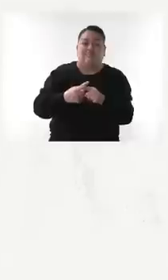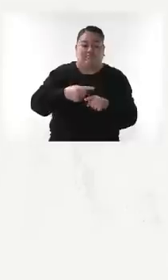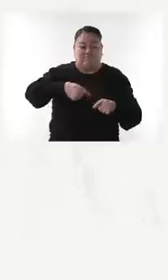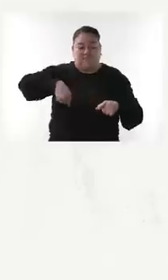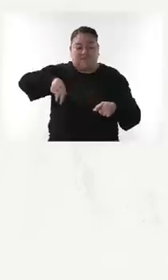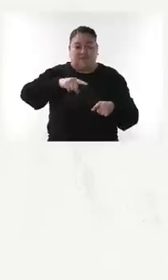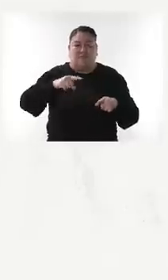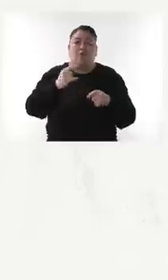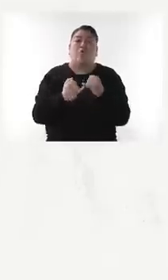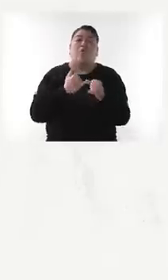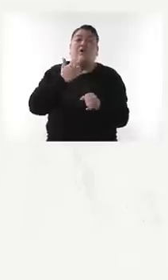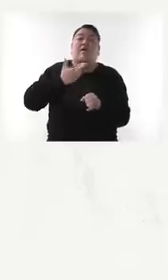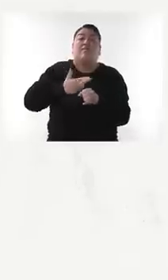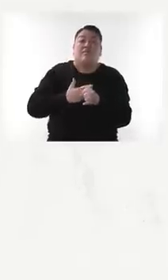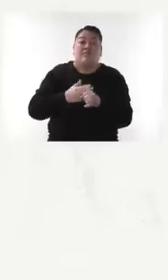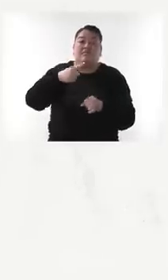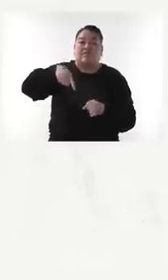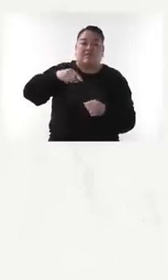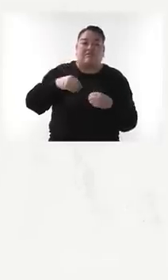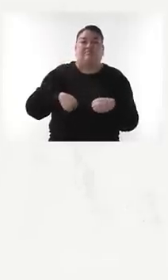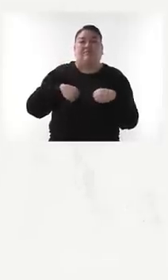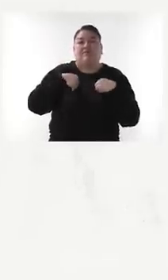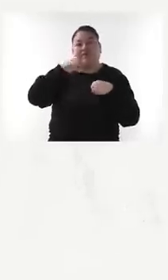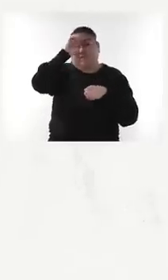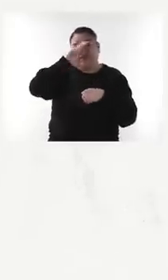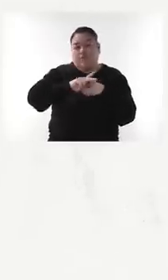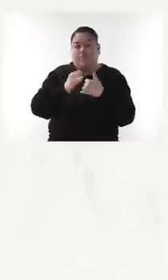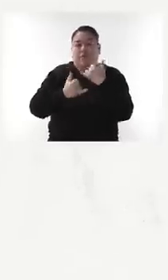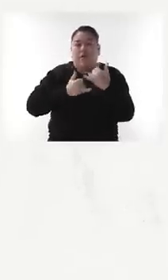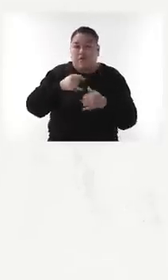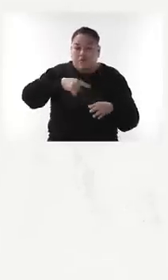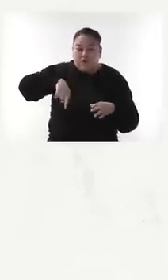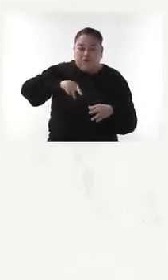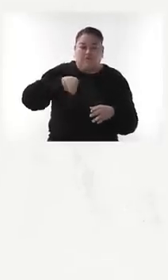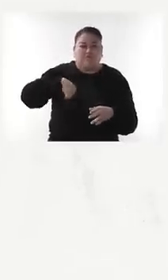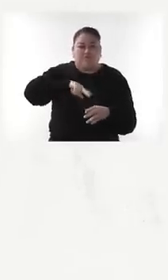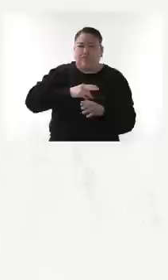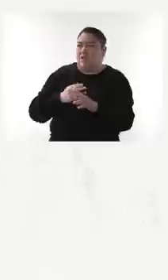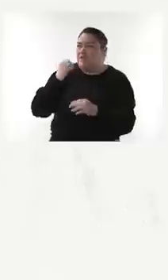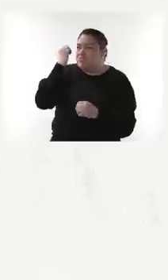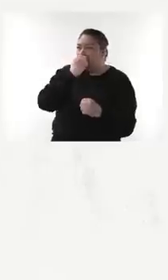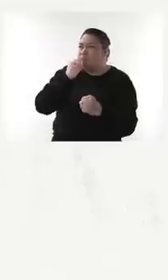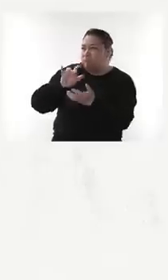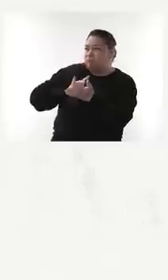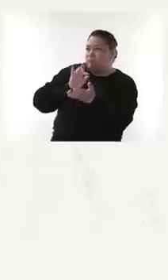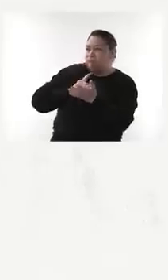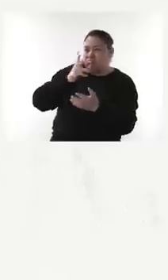información en esta presentación en ese sentido. ¿Por qué nos sentimos, presidente,